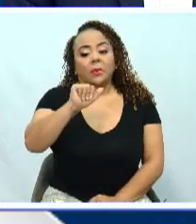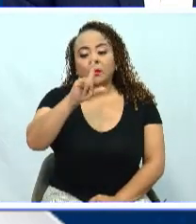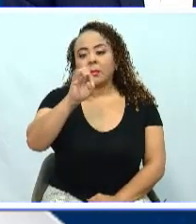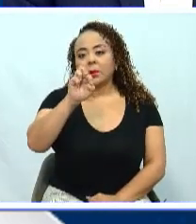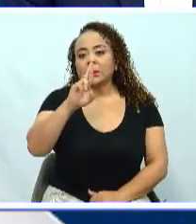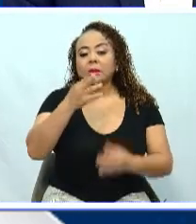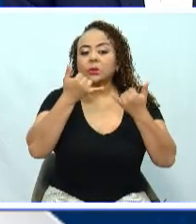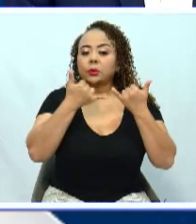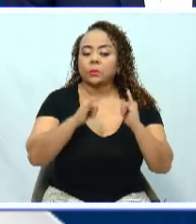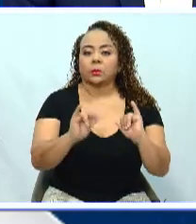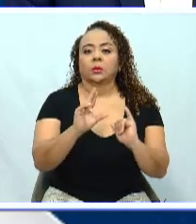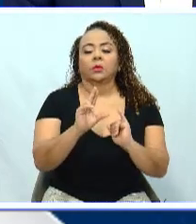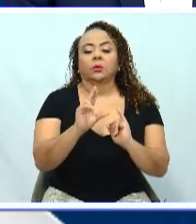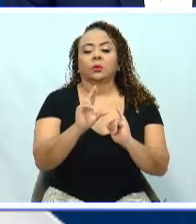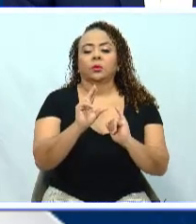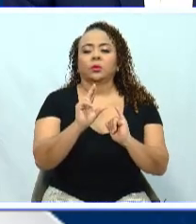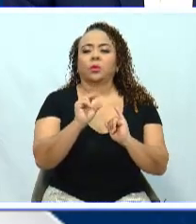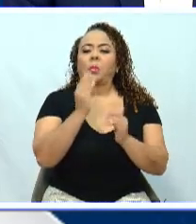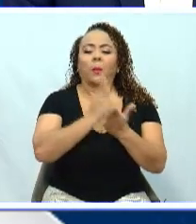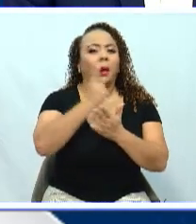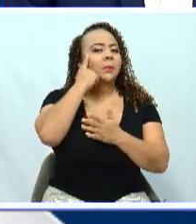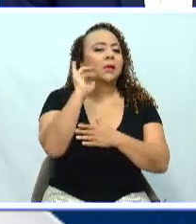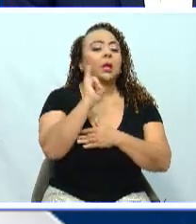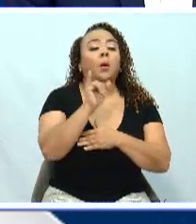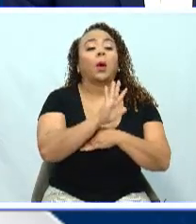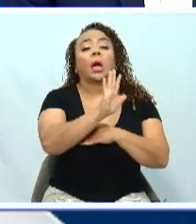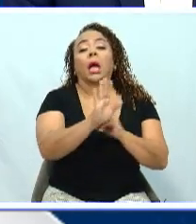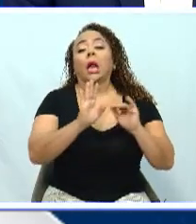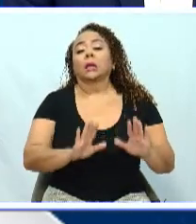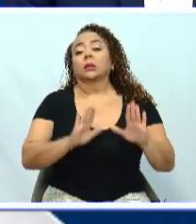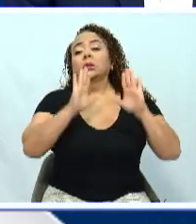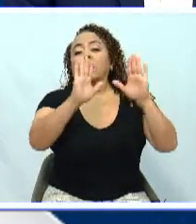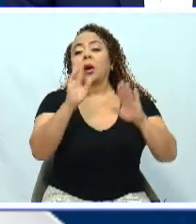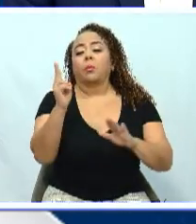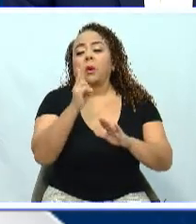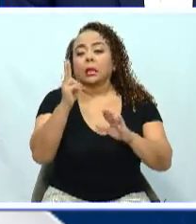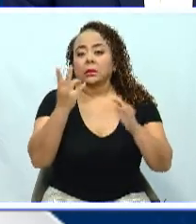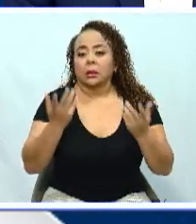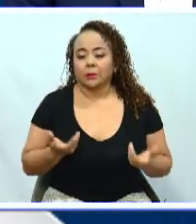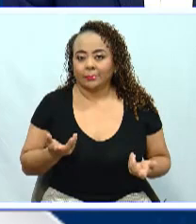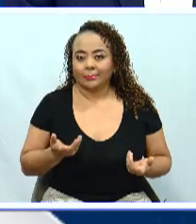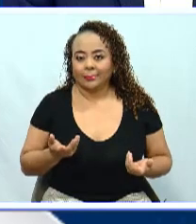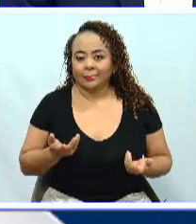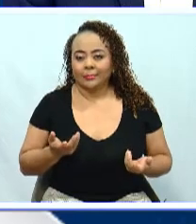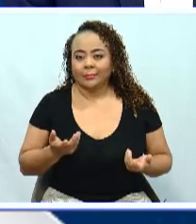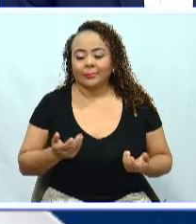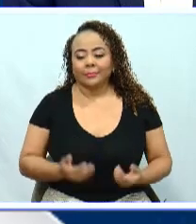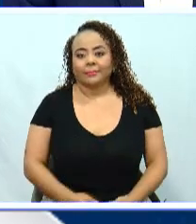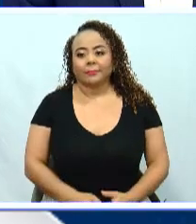no no ha dejado de pensar como aquel gran extraordinario volante de selección mayor que fue